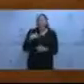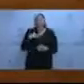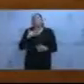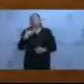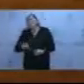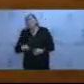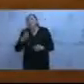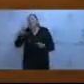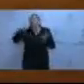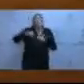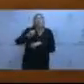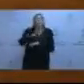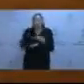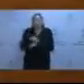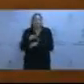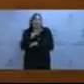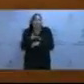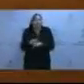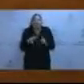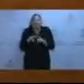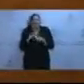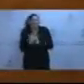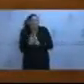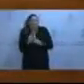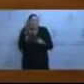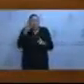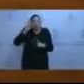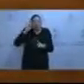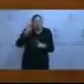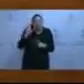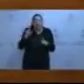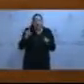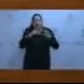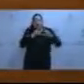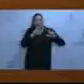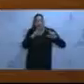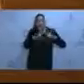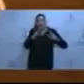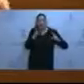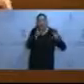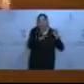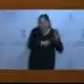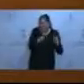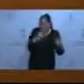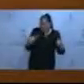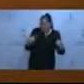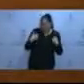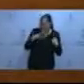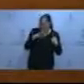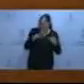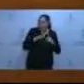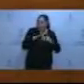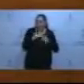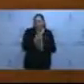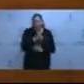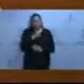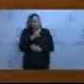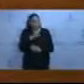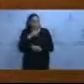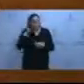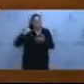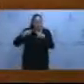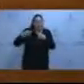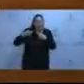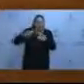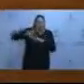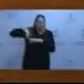venta, sobre todo por las situaciones de incertidumbre entre el empresariado debido a las circunstancias adversas en mercados exteriores. No